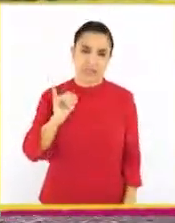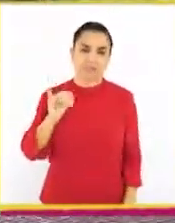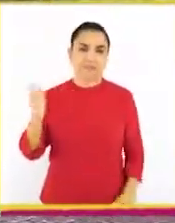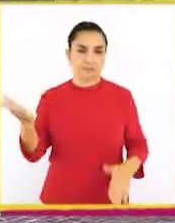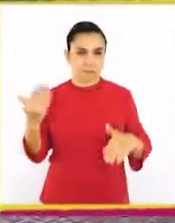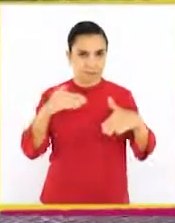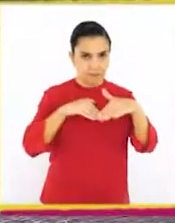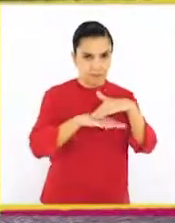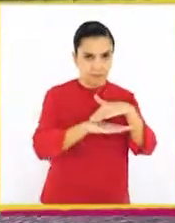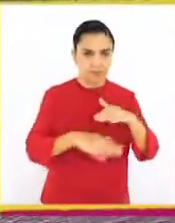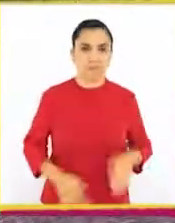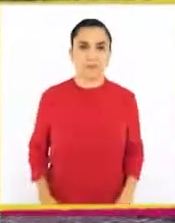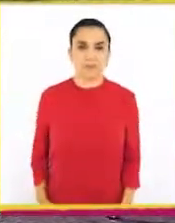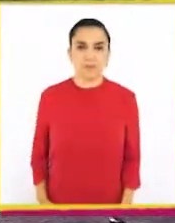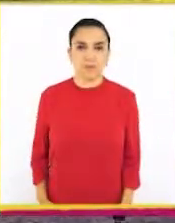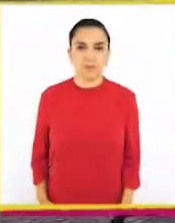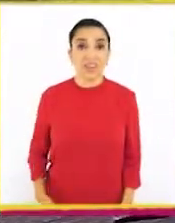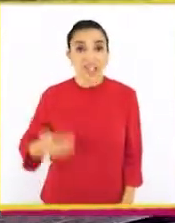sí.